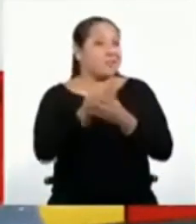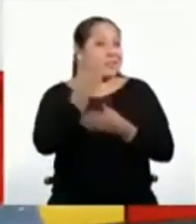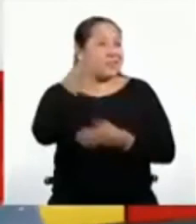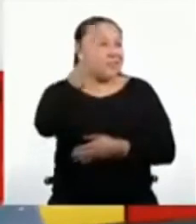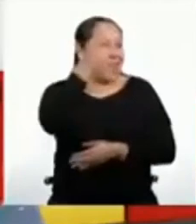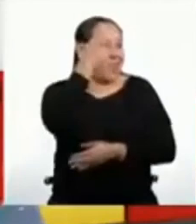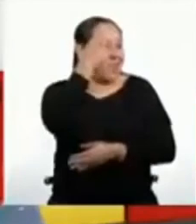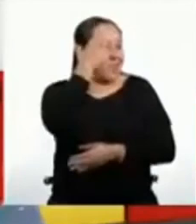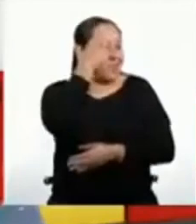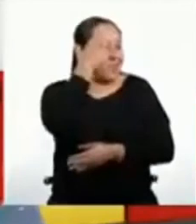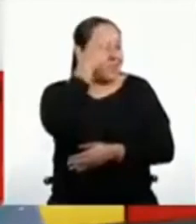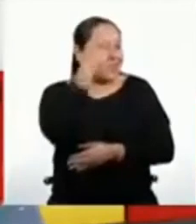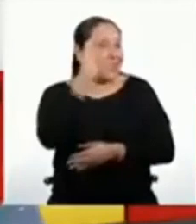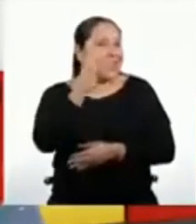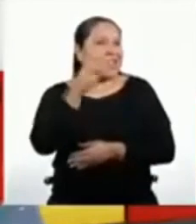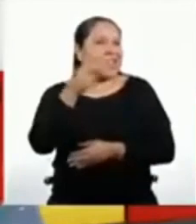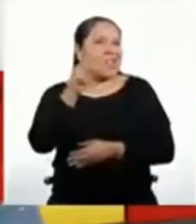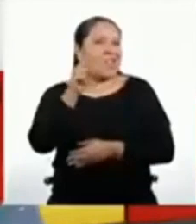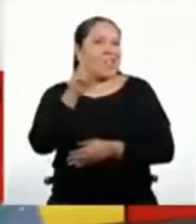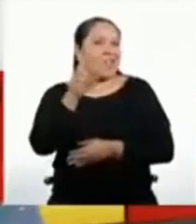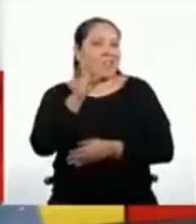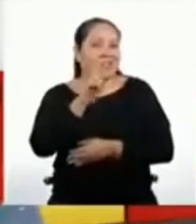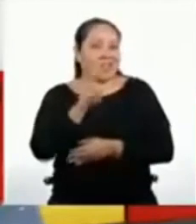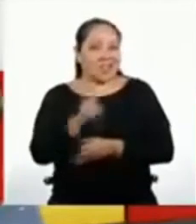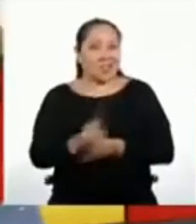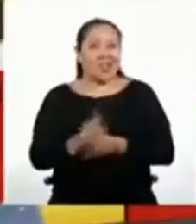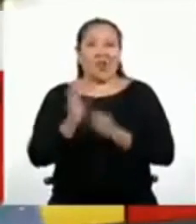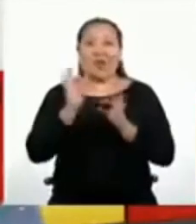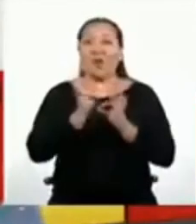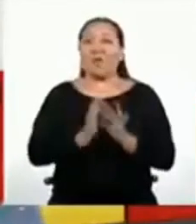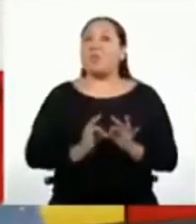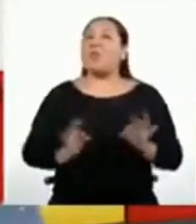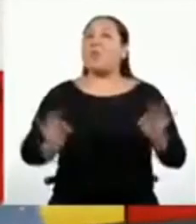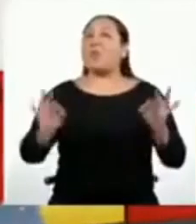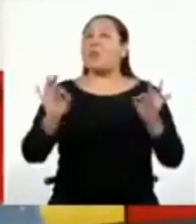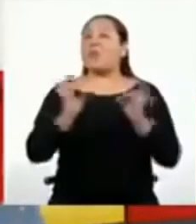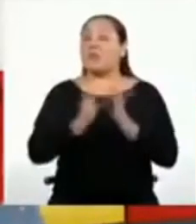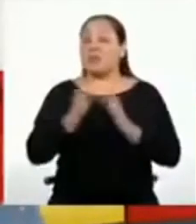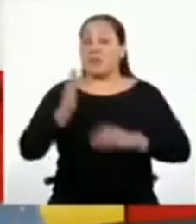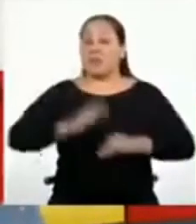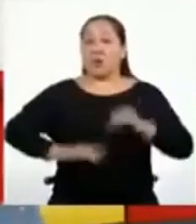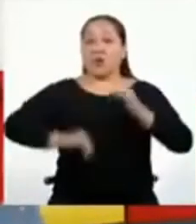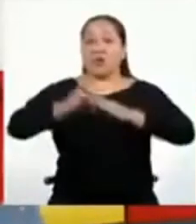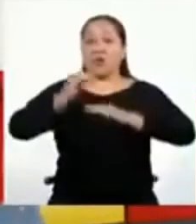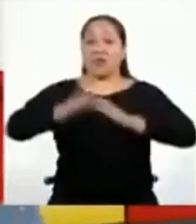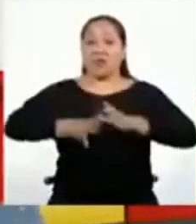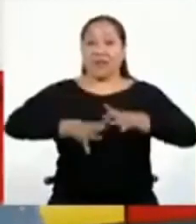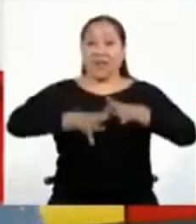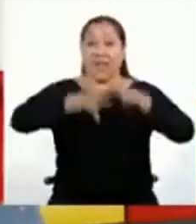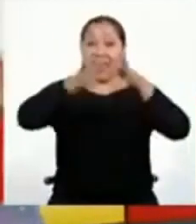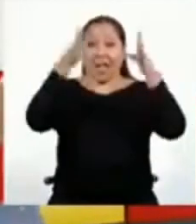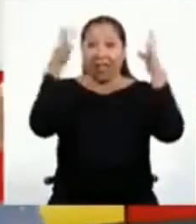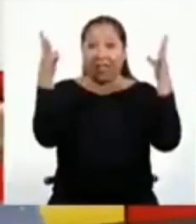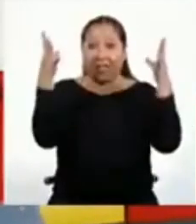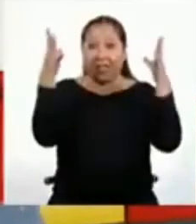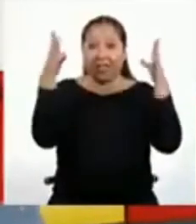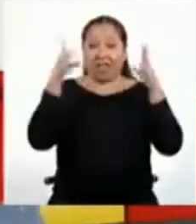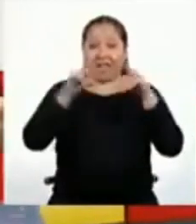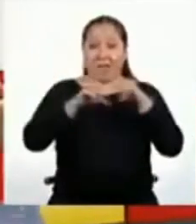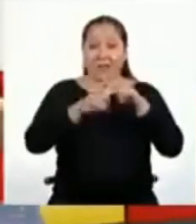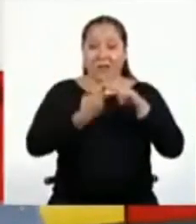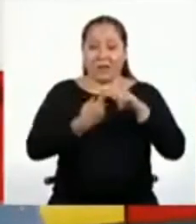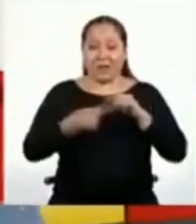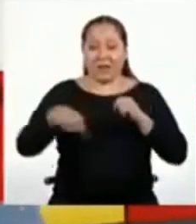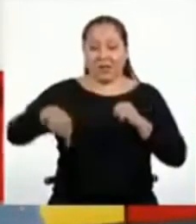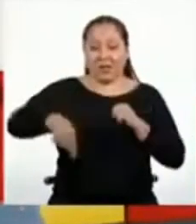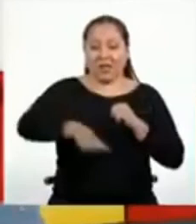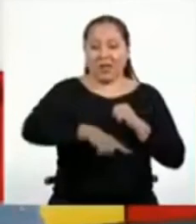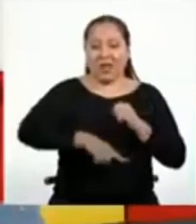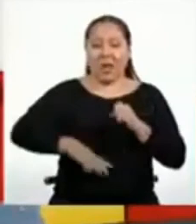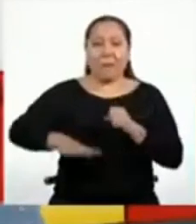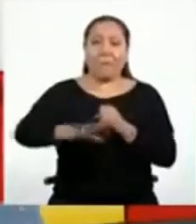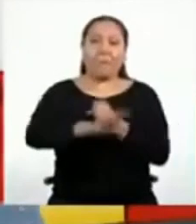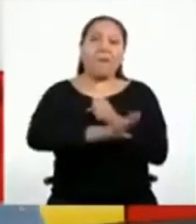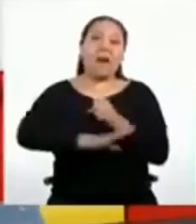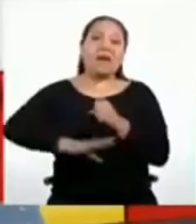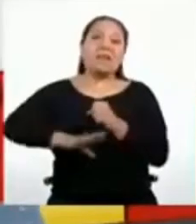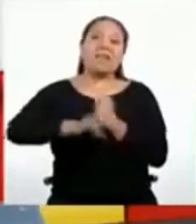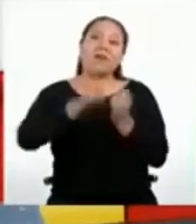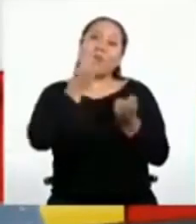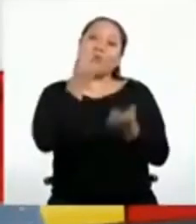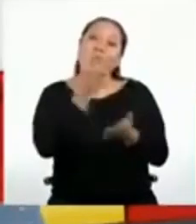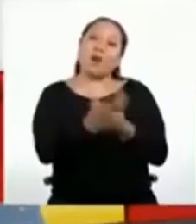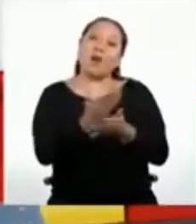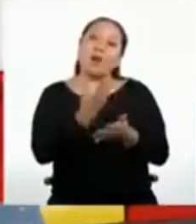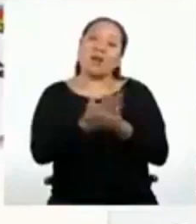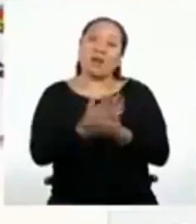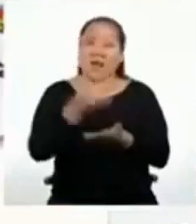sabes! Lo más importante para construir una gran estructura es empezar con una buena base. Así que